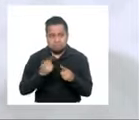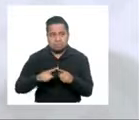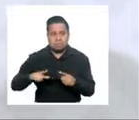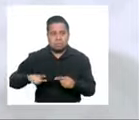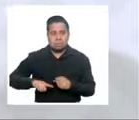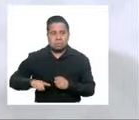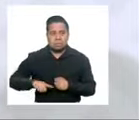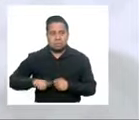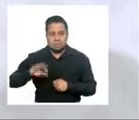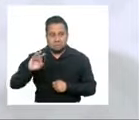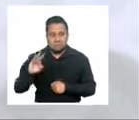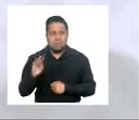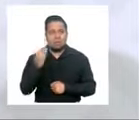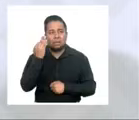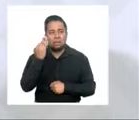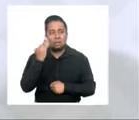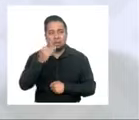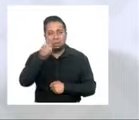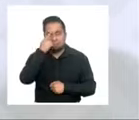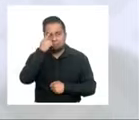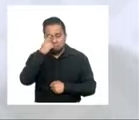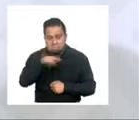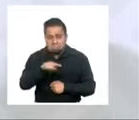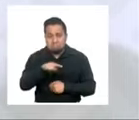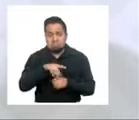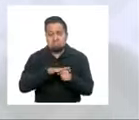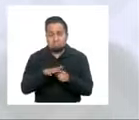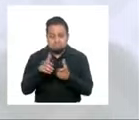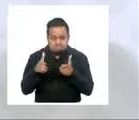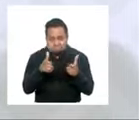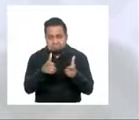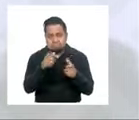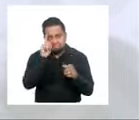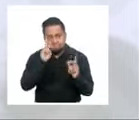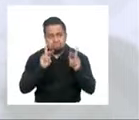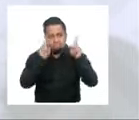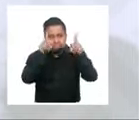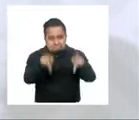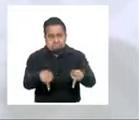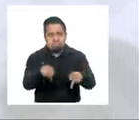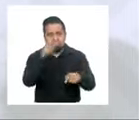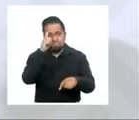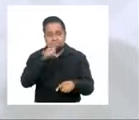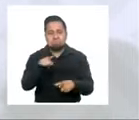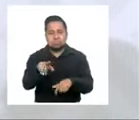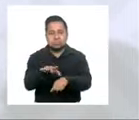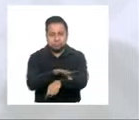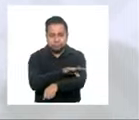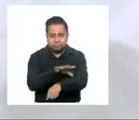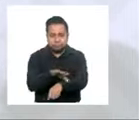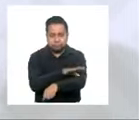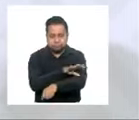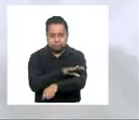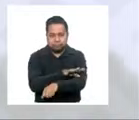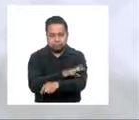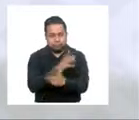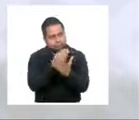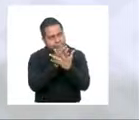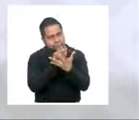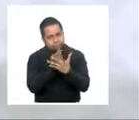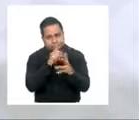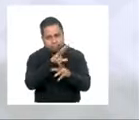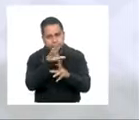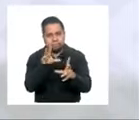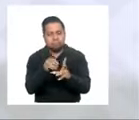gobierno federal por los caminos, los puentes, la electrificación que se